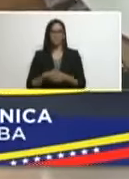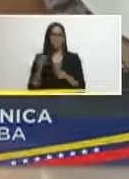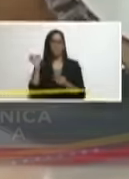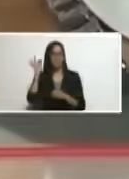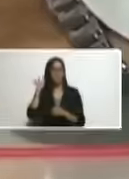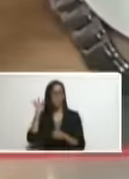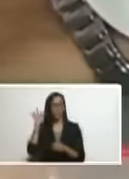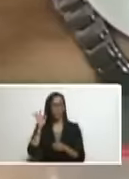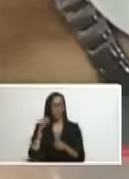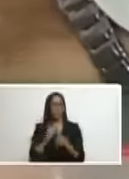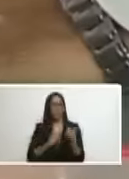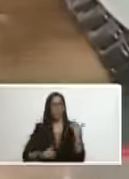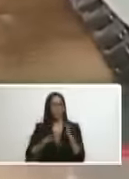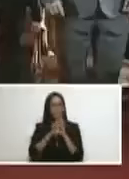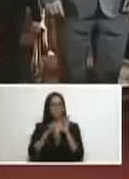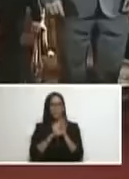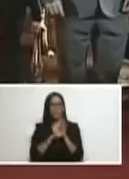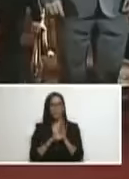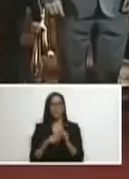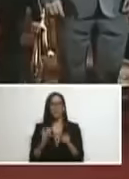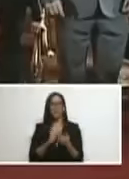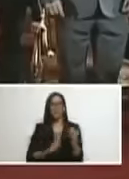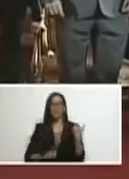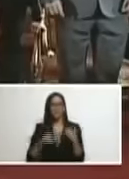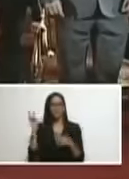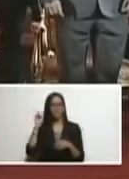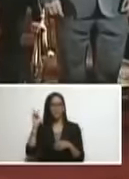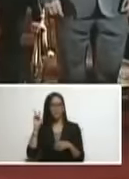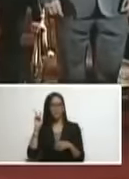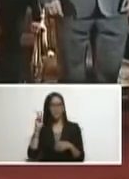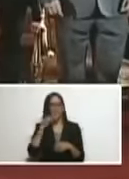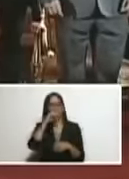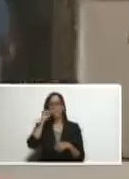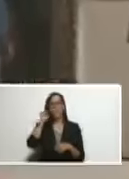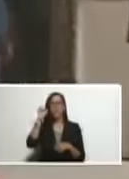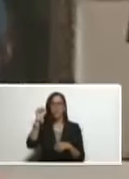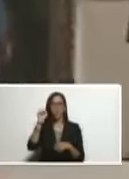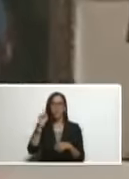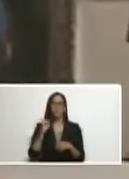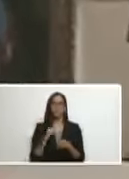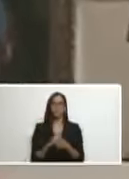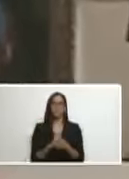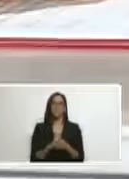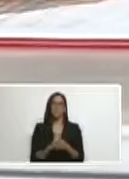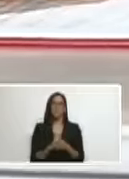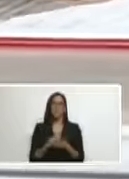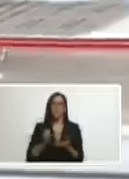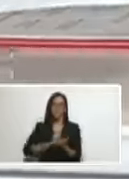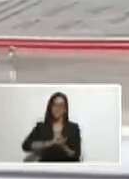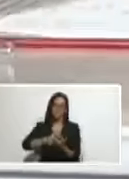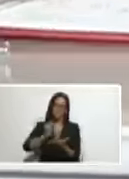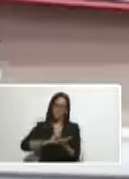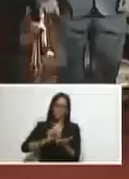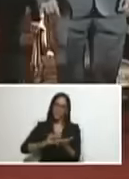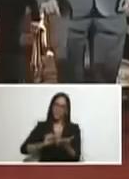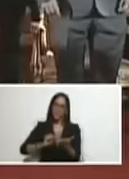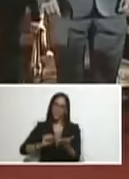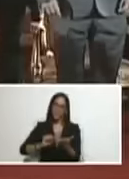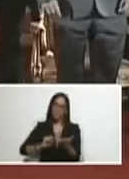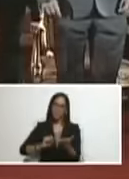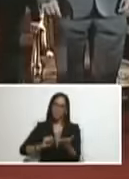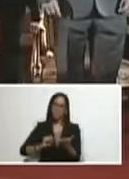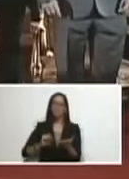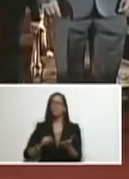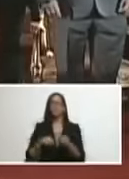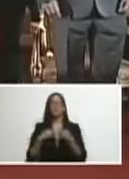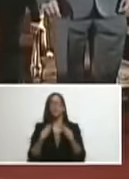presidente constitucional de la República Bolivariana de Venezuela, Nicolás Maduro Moros. Estampa su rúbrica en este acto de